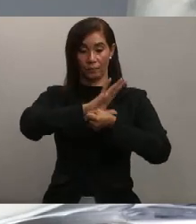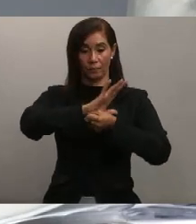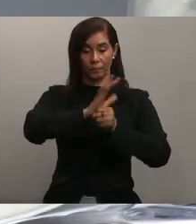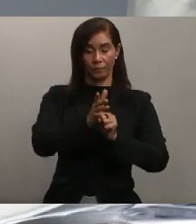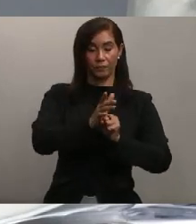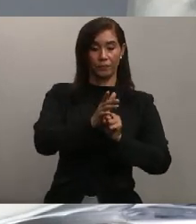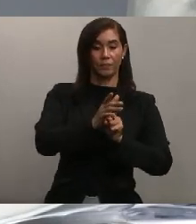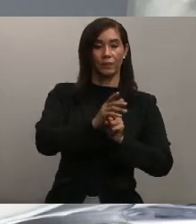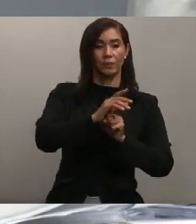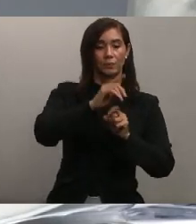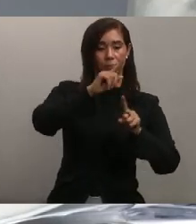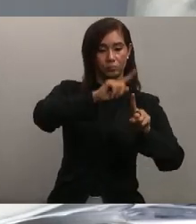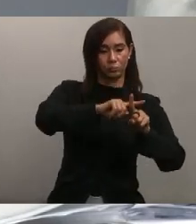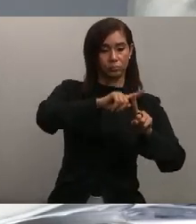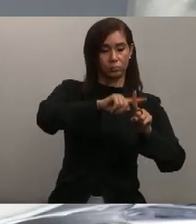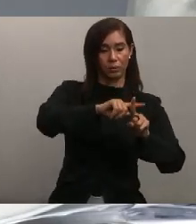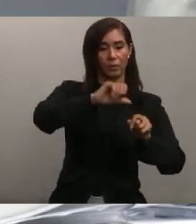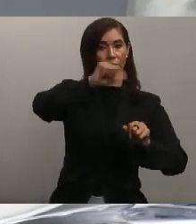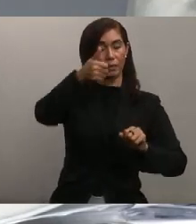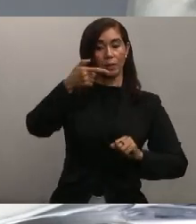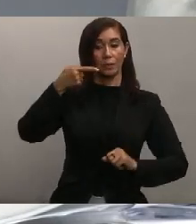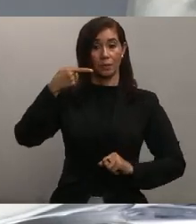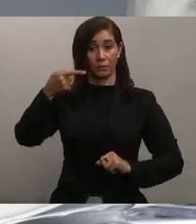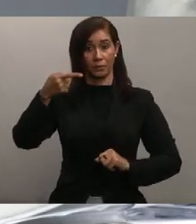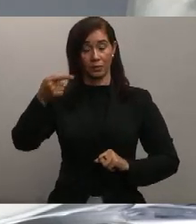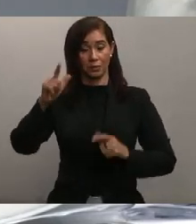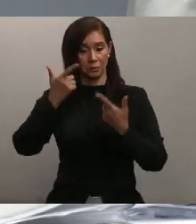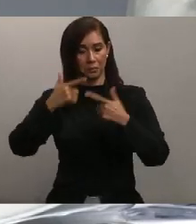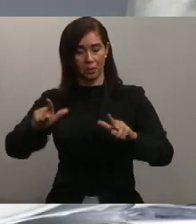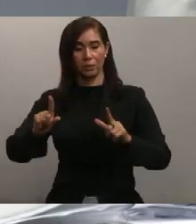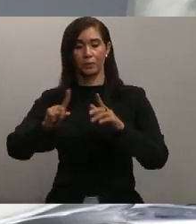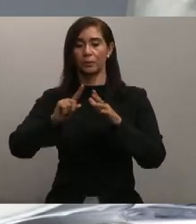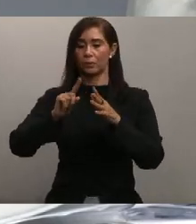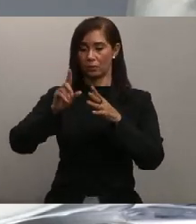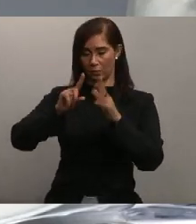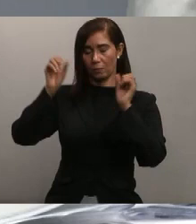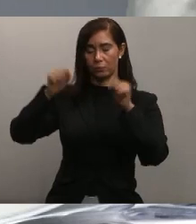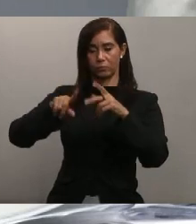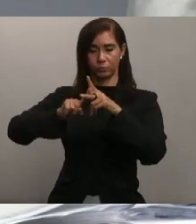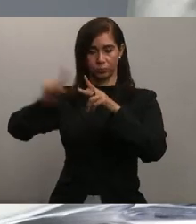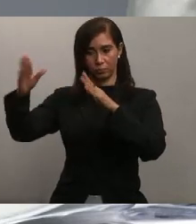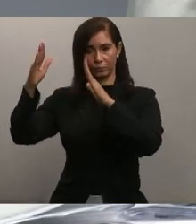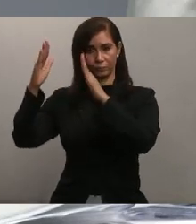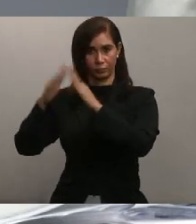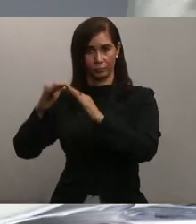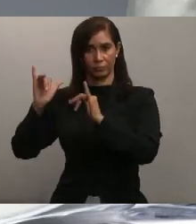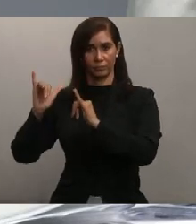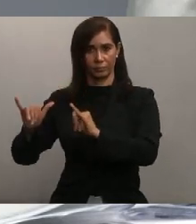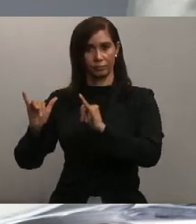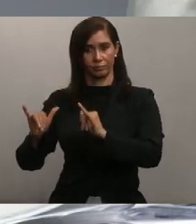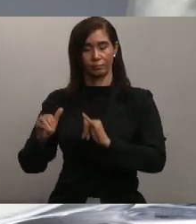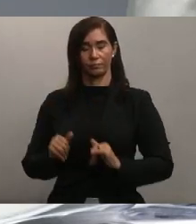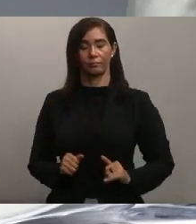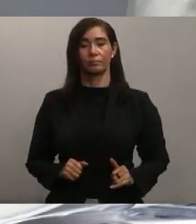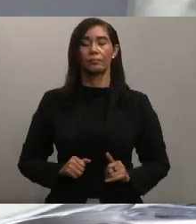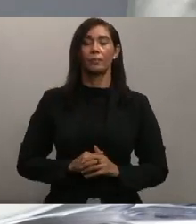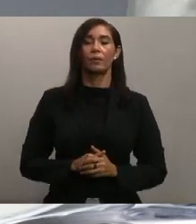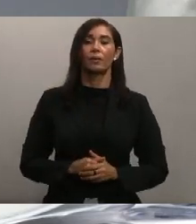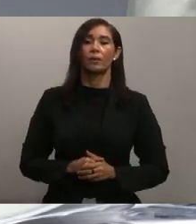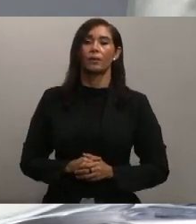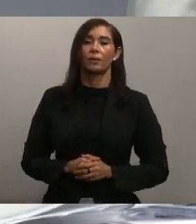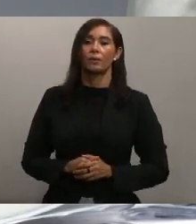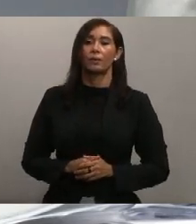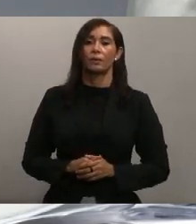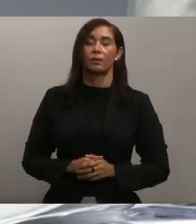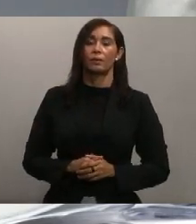de PCR están indicando que están libres del virus y que han pasado el ciclo clínico. Y por tanto,